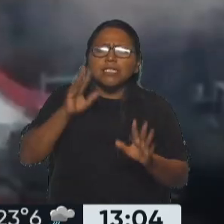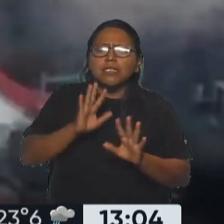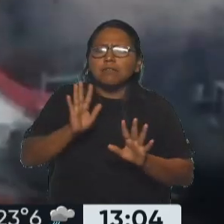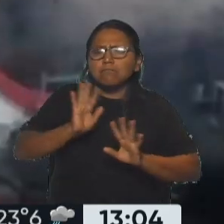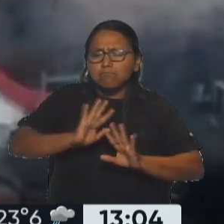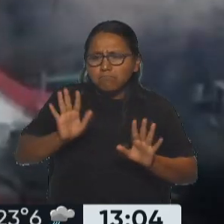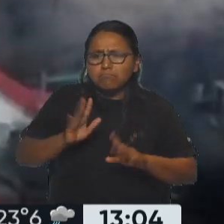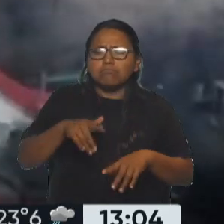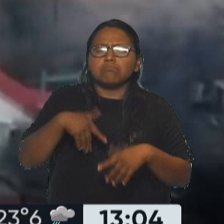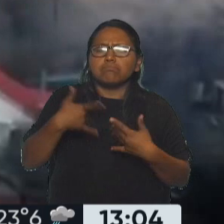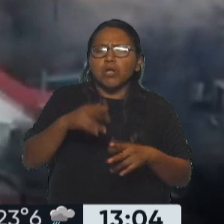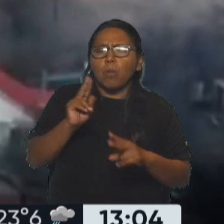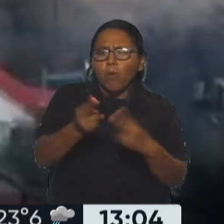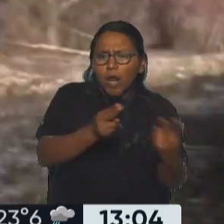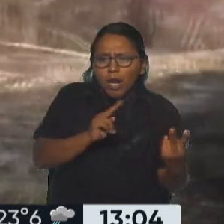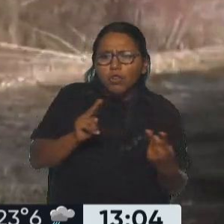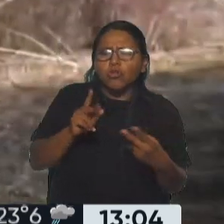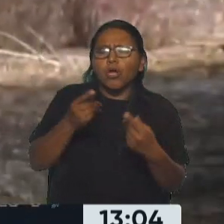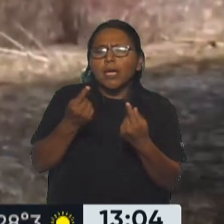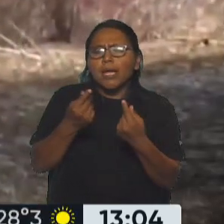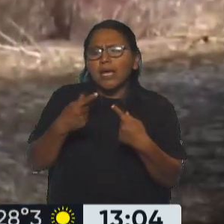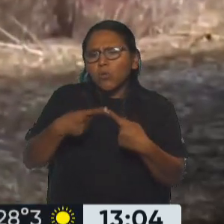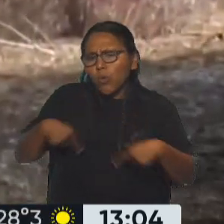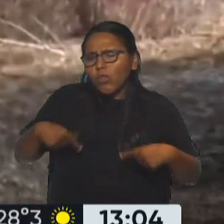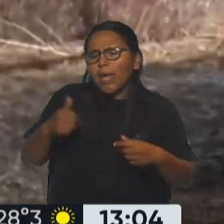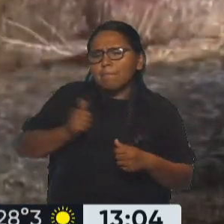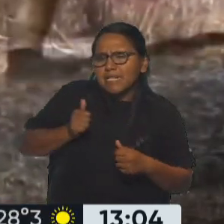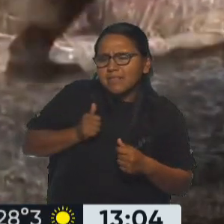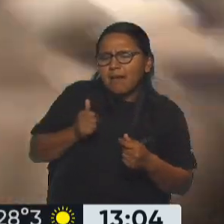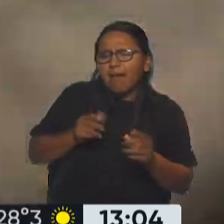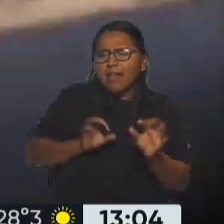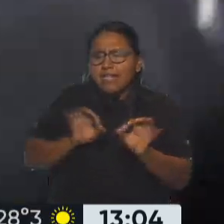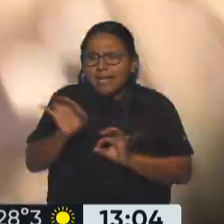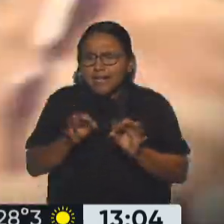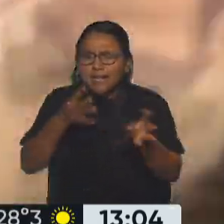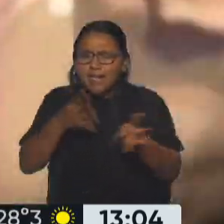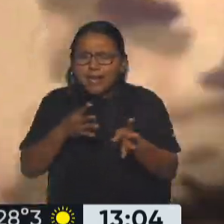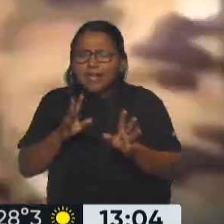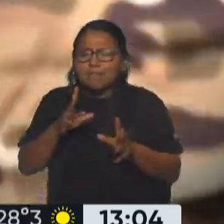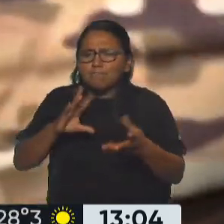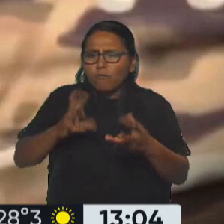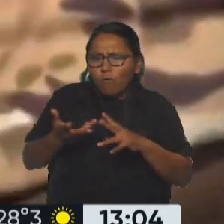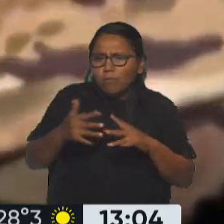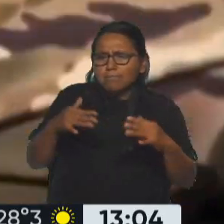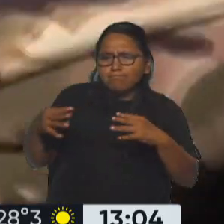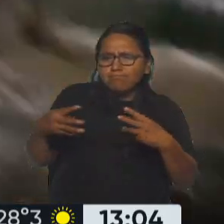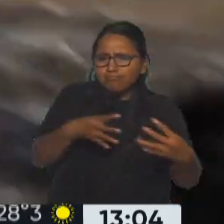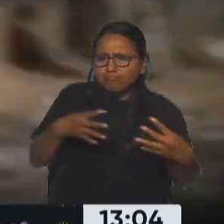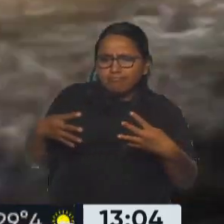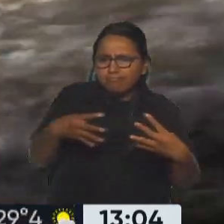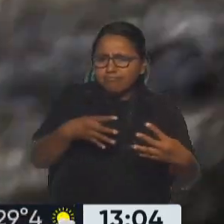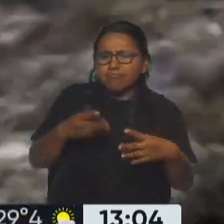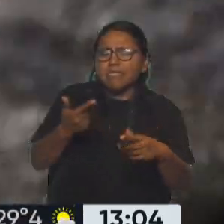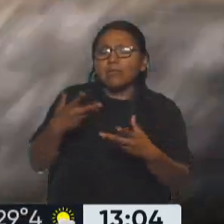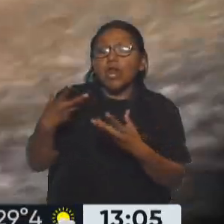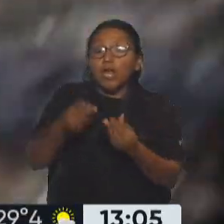invasores un alto costo en bajas y pérdidas de equipos militares mediante una estrategia de guerra de maniobra flexible y dinámica y por la ayuda constante